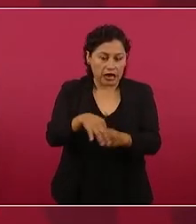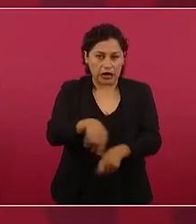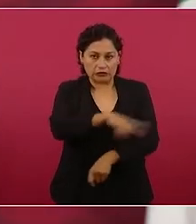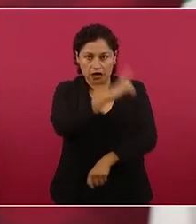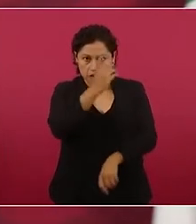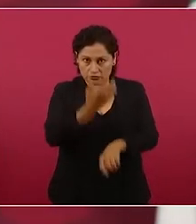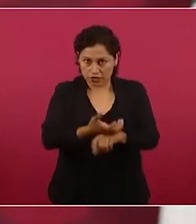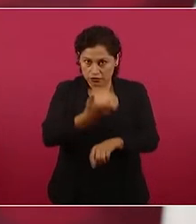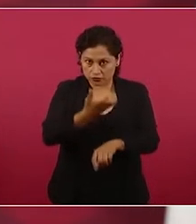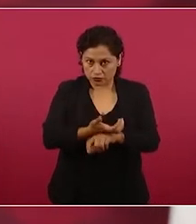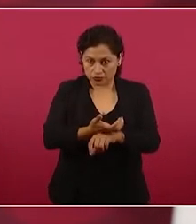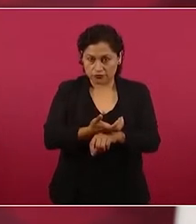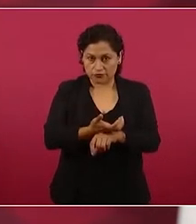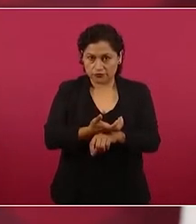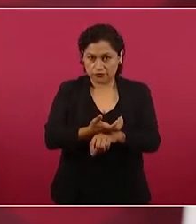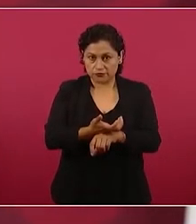Unidos